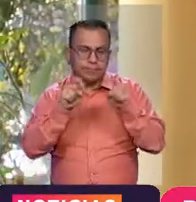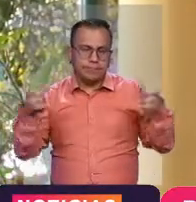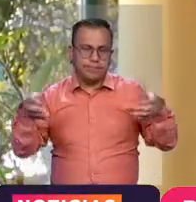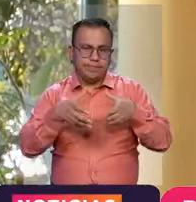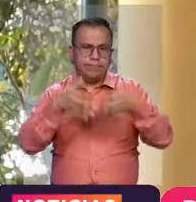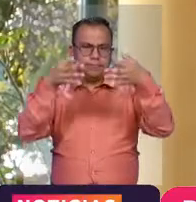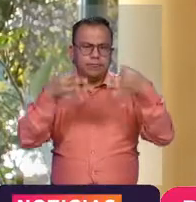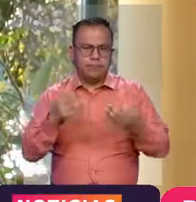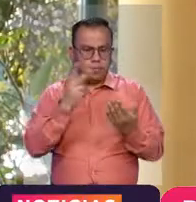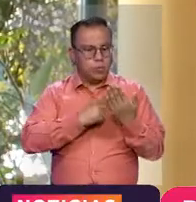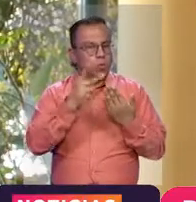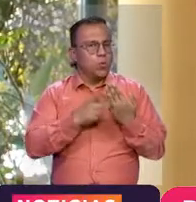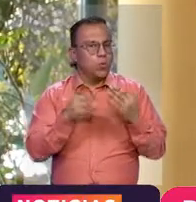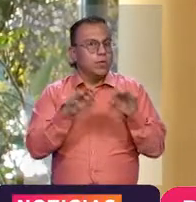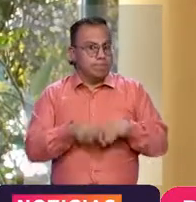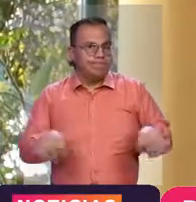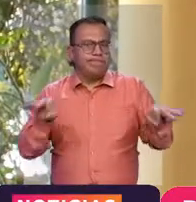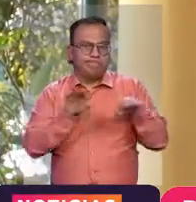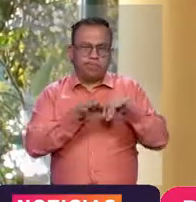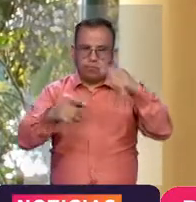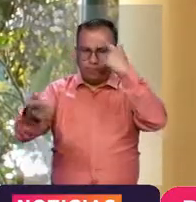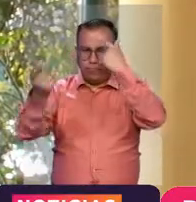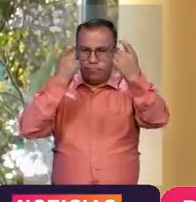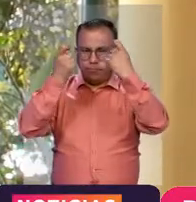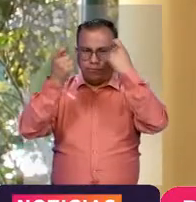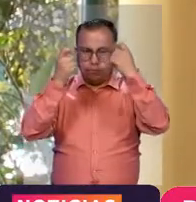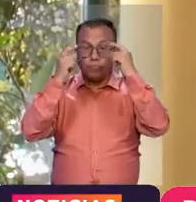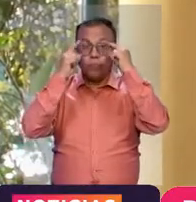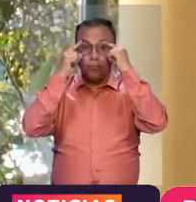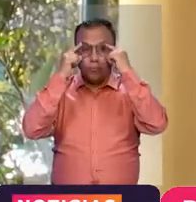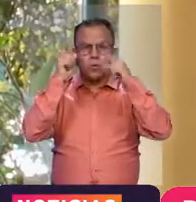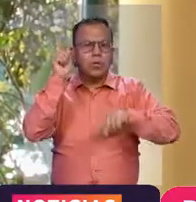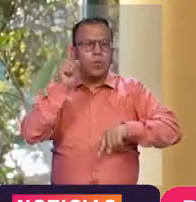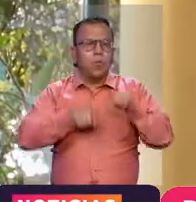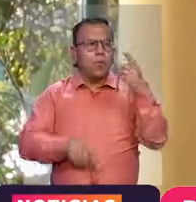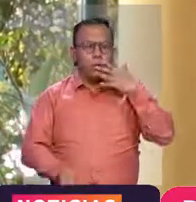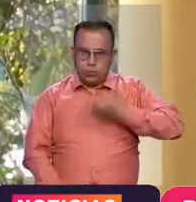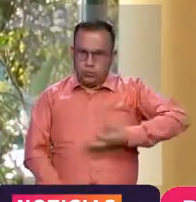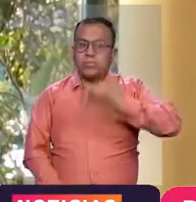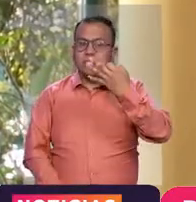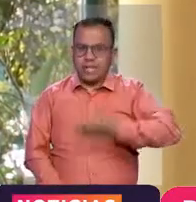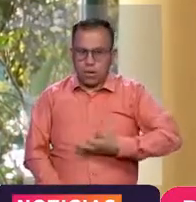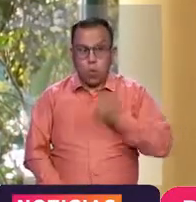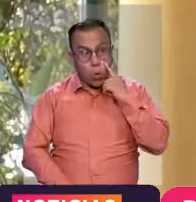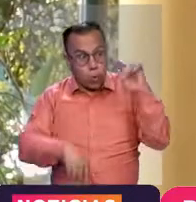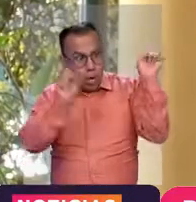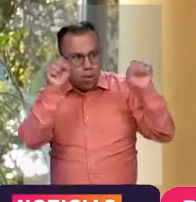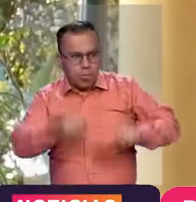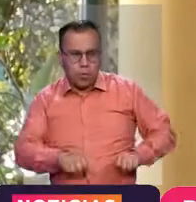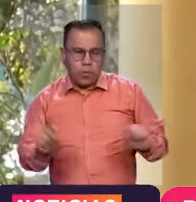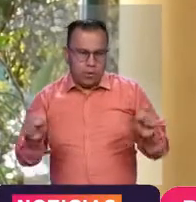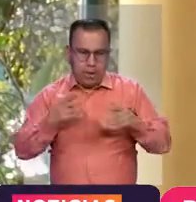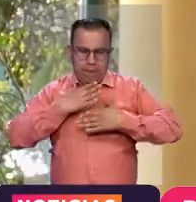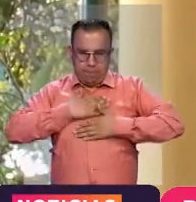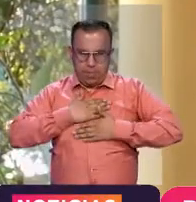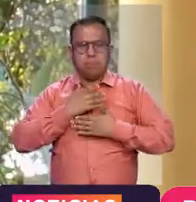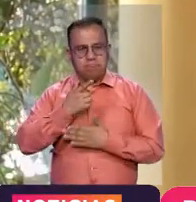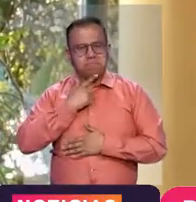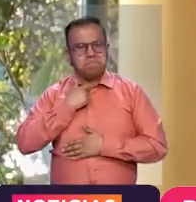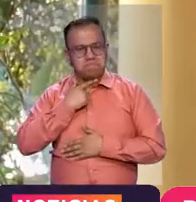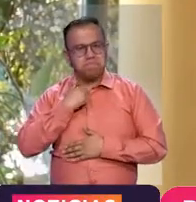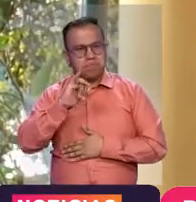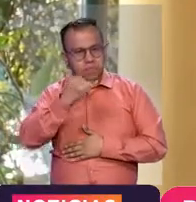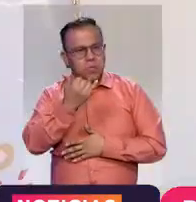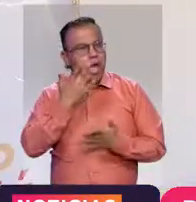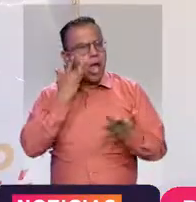este es un proyecto importante para la ciudad es estratégico no puedo asegurar que el proyecto vaya a ser aprobado en mi criterio sí me gustaría lo tengo que decir